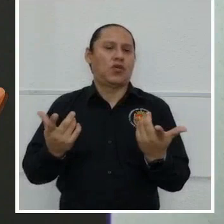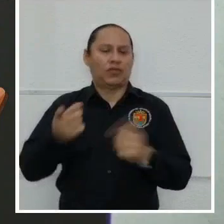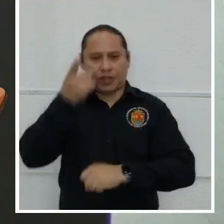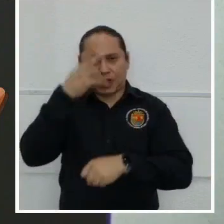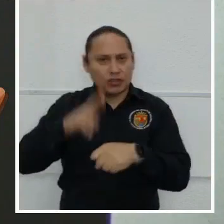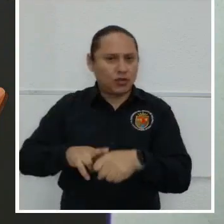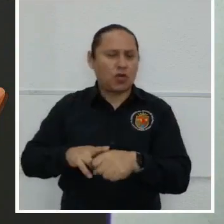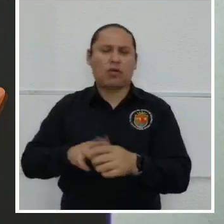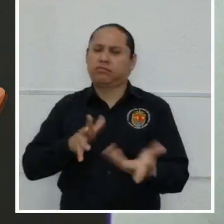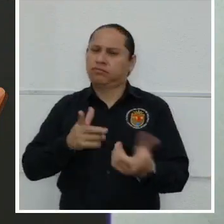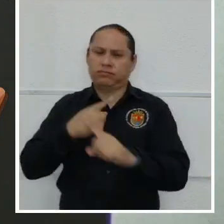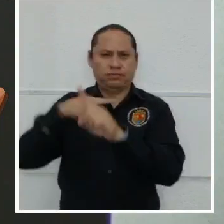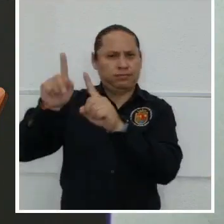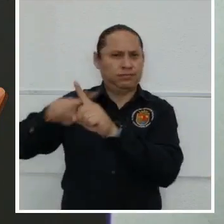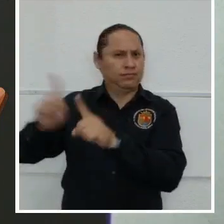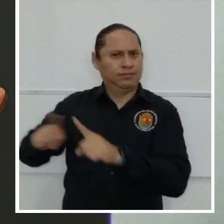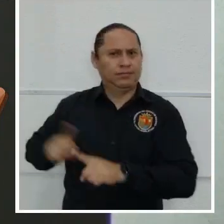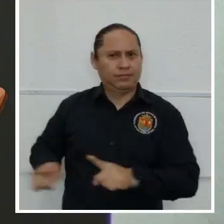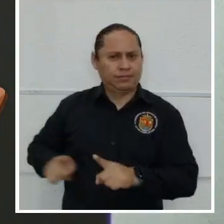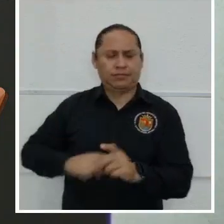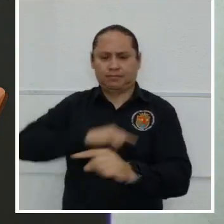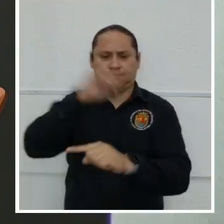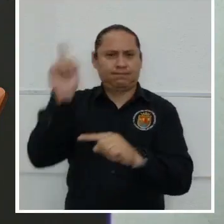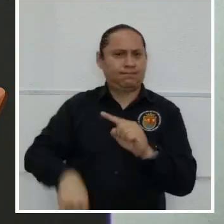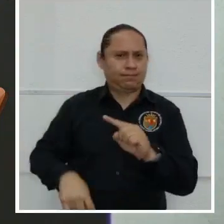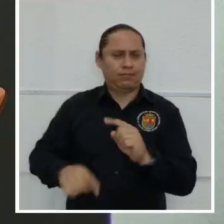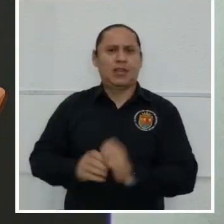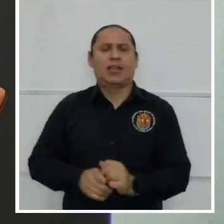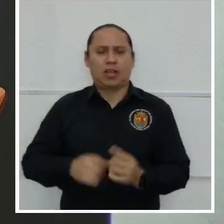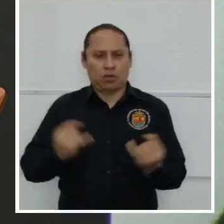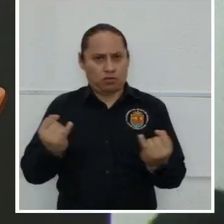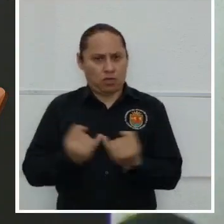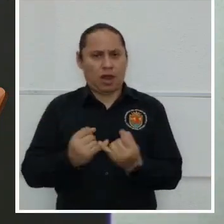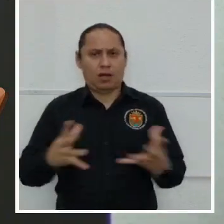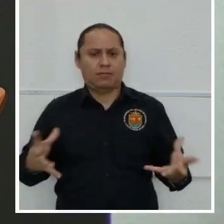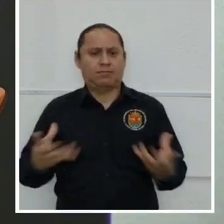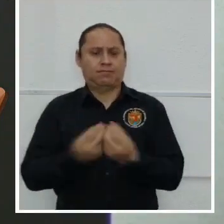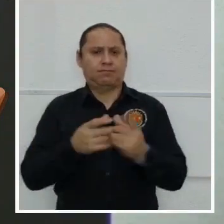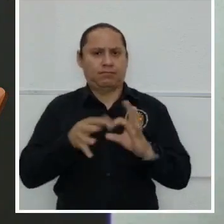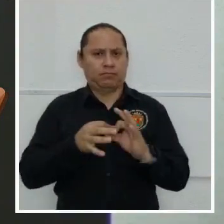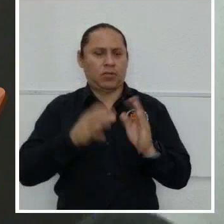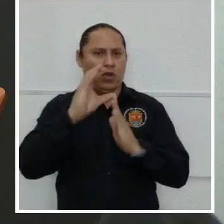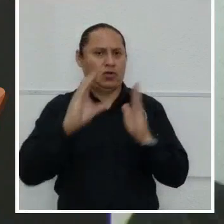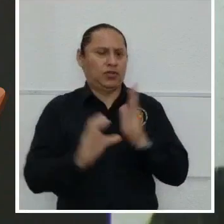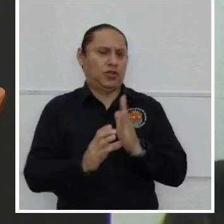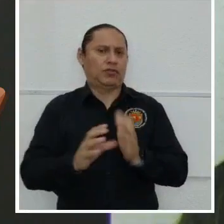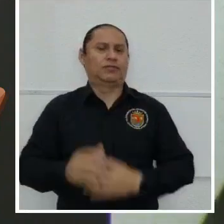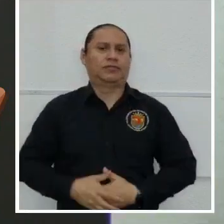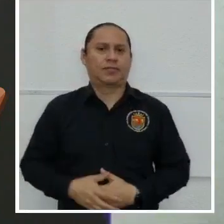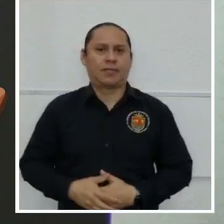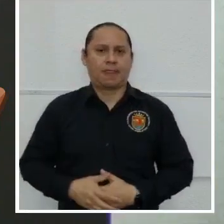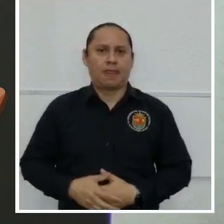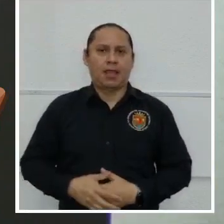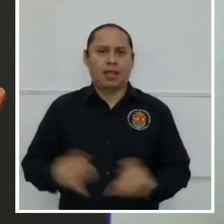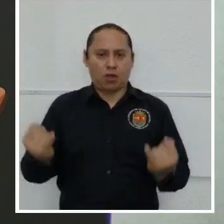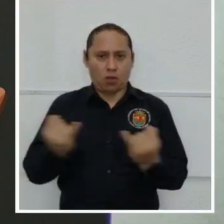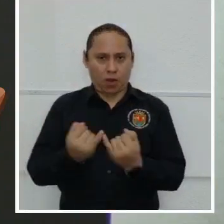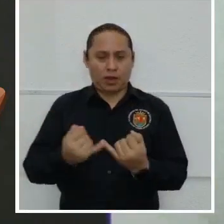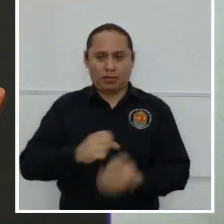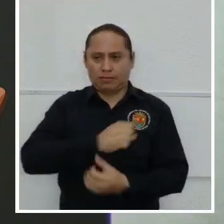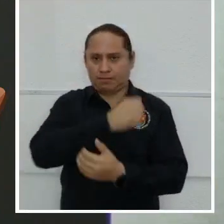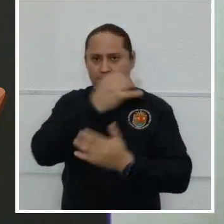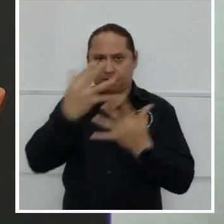servicio público, homologando así también nuestra Constitución local. Cabe destacar que en la sana división de